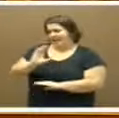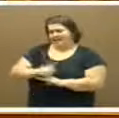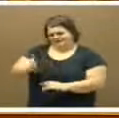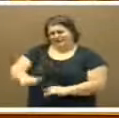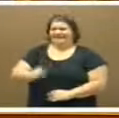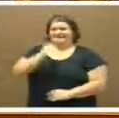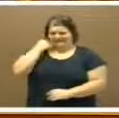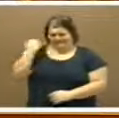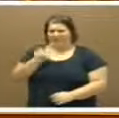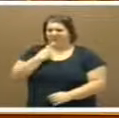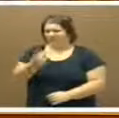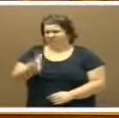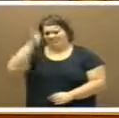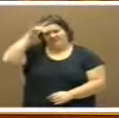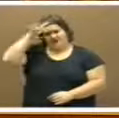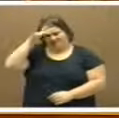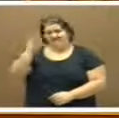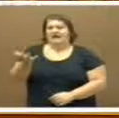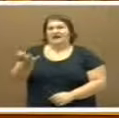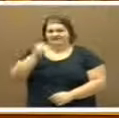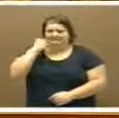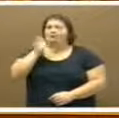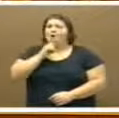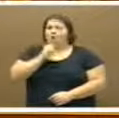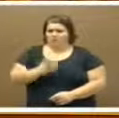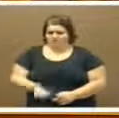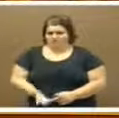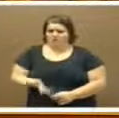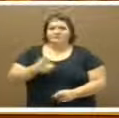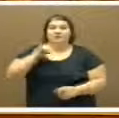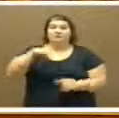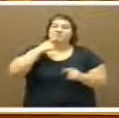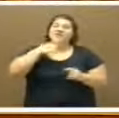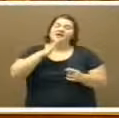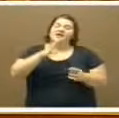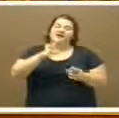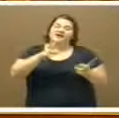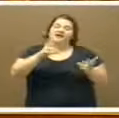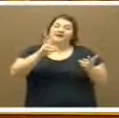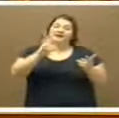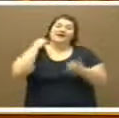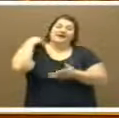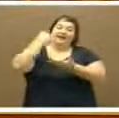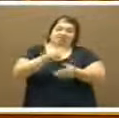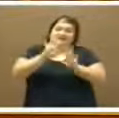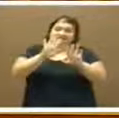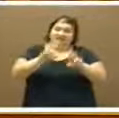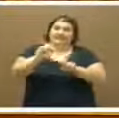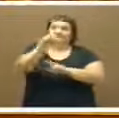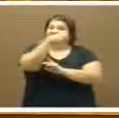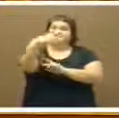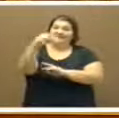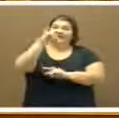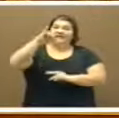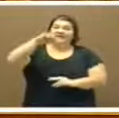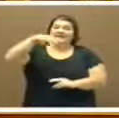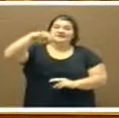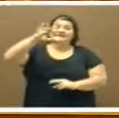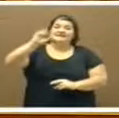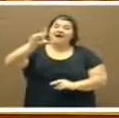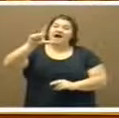decir esa barbaridad? Y no solamente me refiero a la herencia, no solamente hablo con la sentencia del Insalud ni con el impuesto